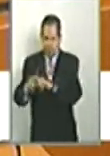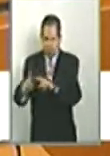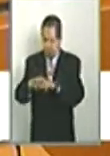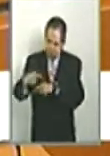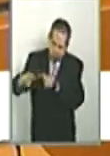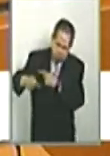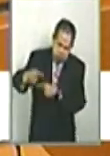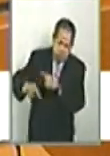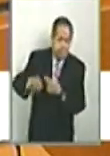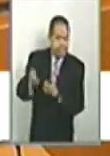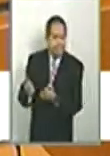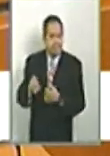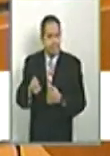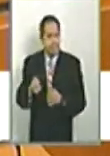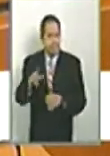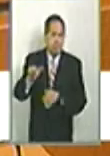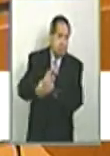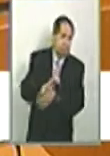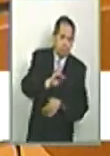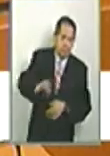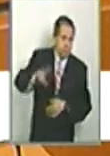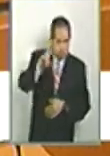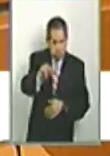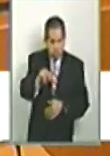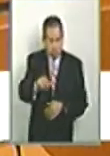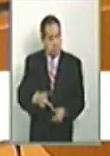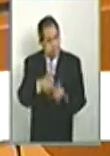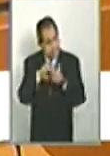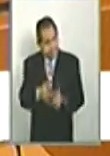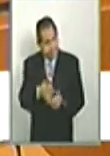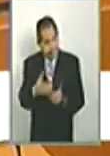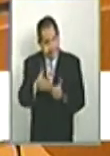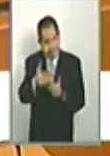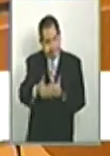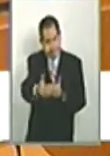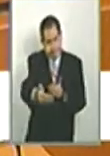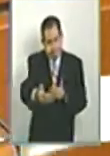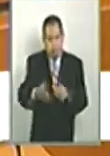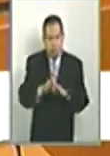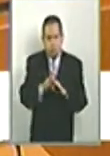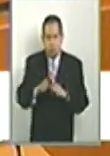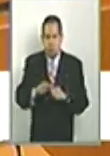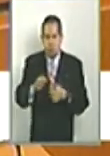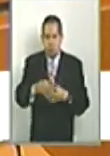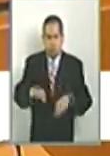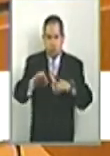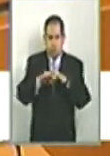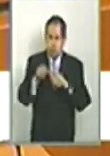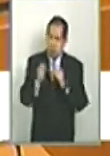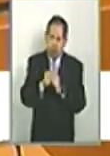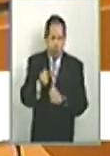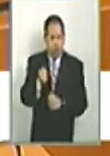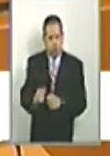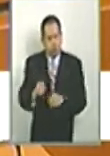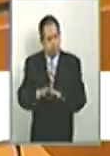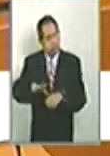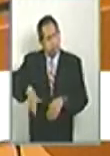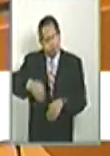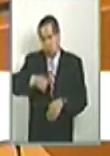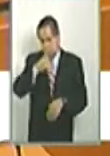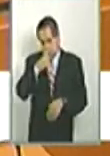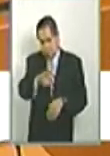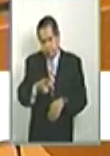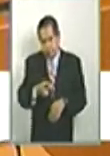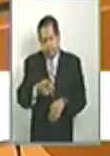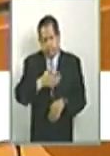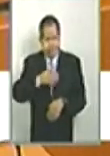venido construyendo en nuestro país. Seguiremos, pues, promoviendo un verdadero cambio de régimen, como lo planteamos